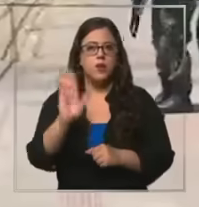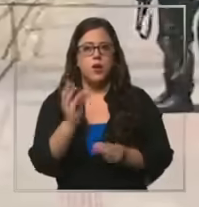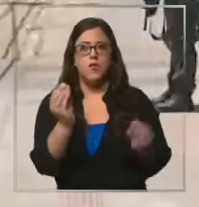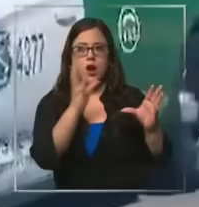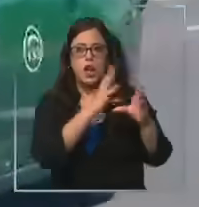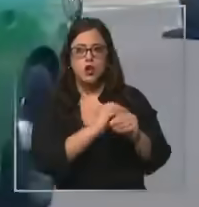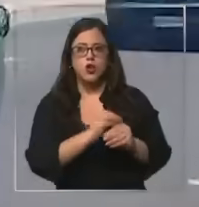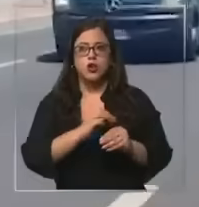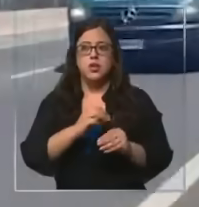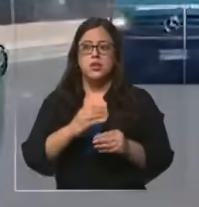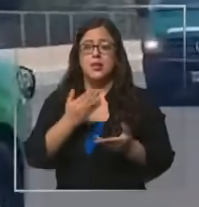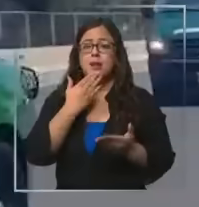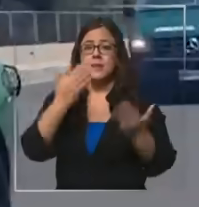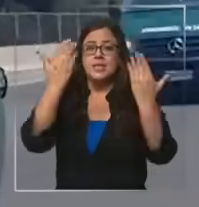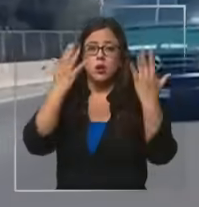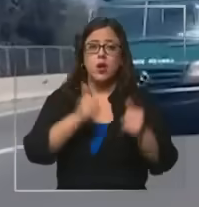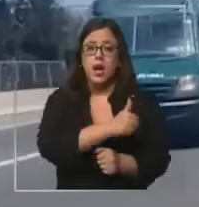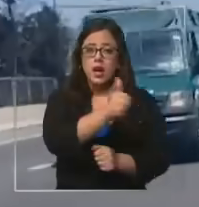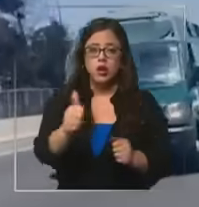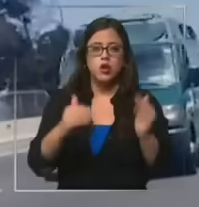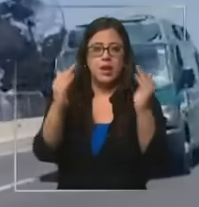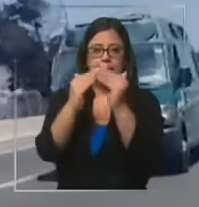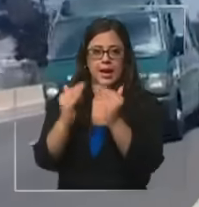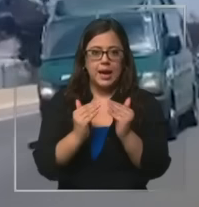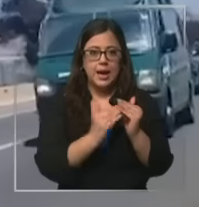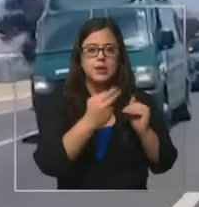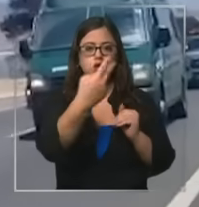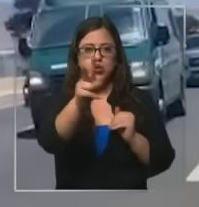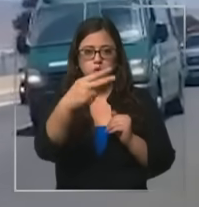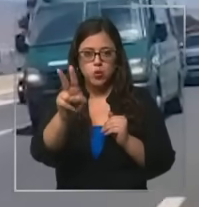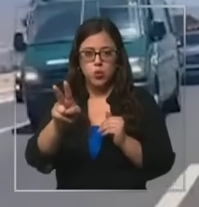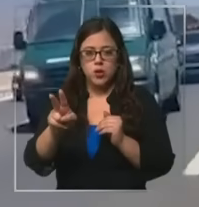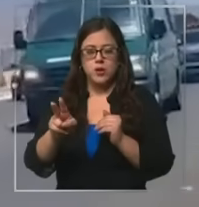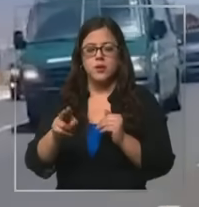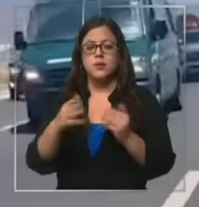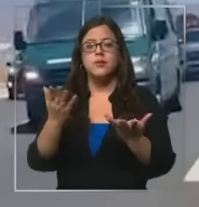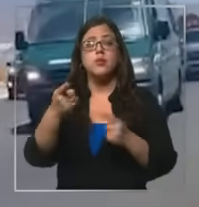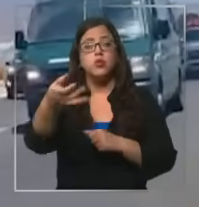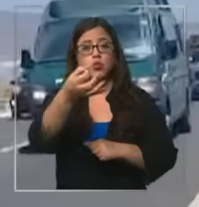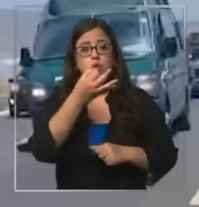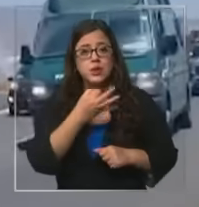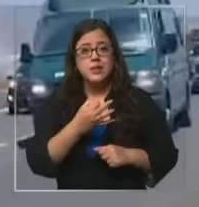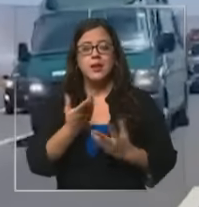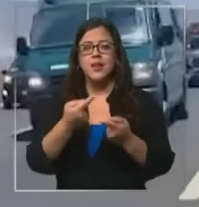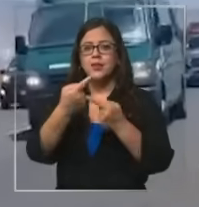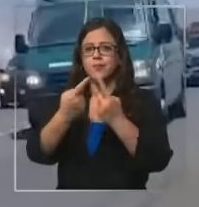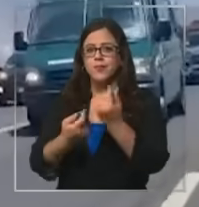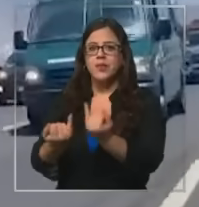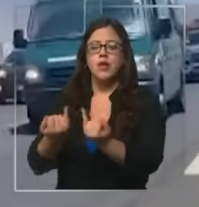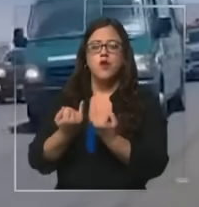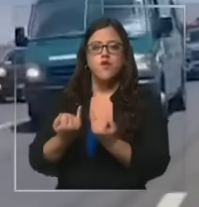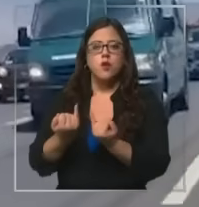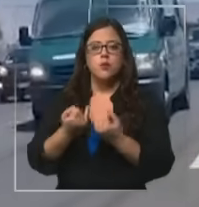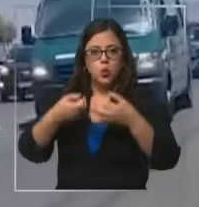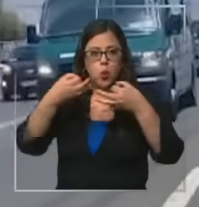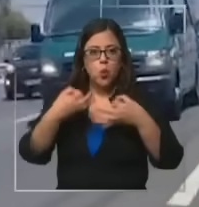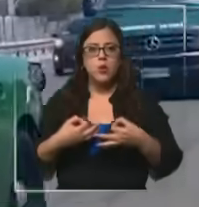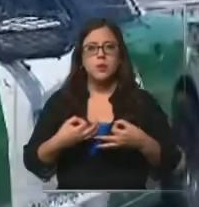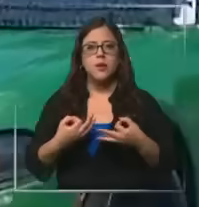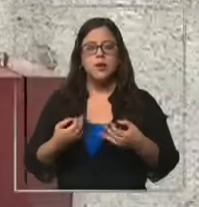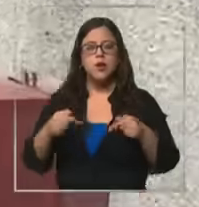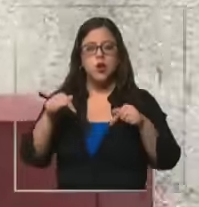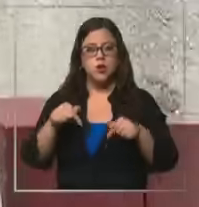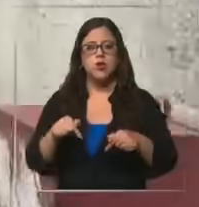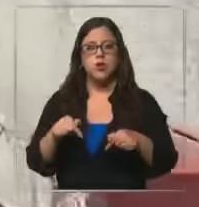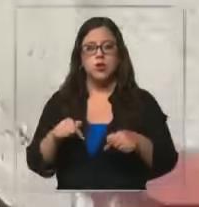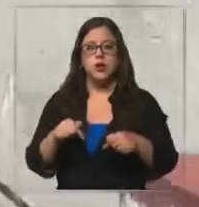buenas noches, Macarena. También saludarlos a todos en sus casas. Han sido, como tú señalas, varias las informaciones que han surgido durante esta